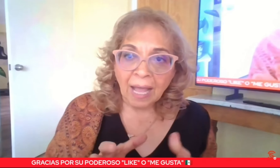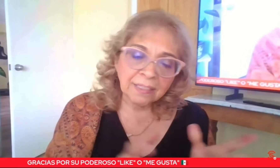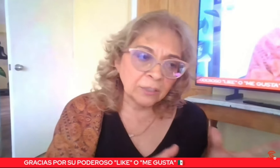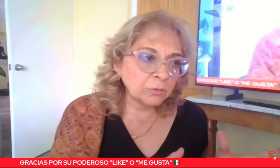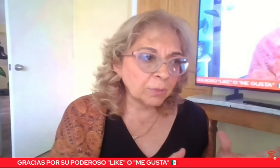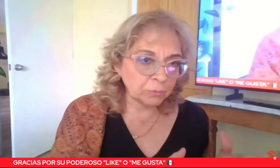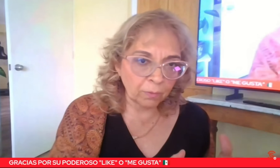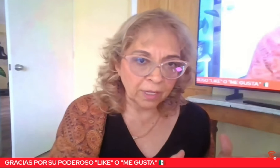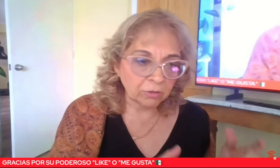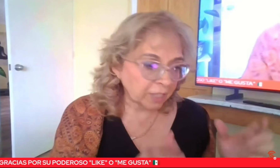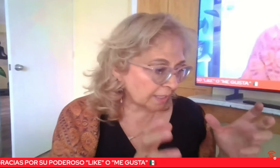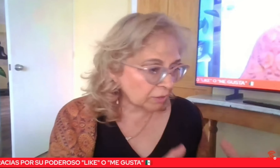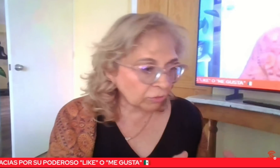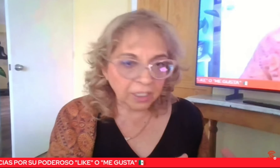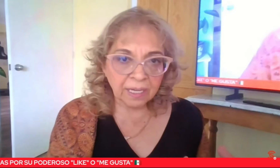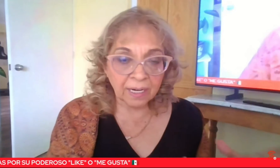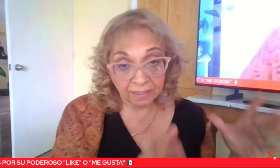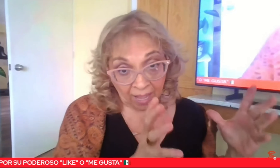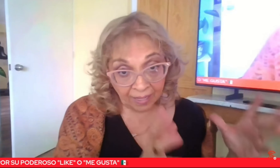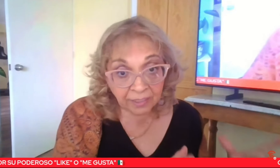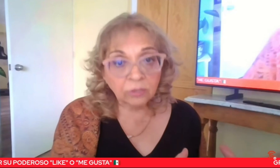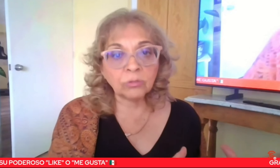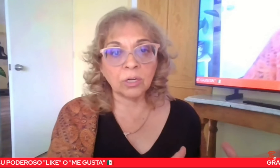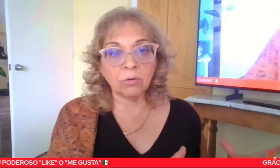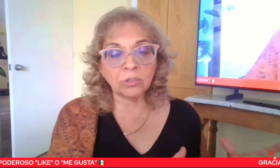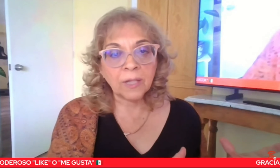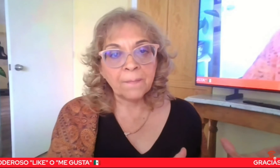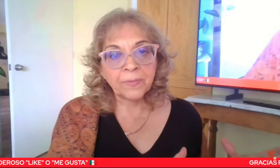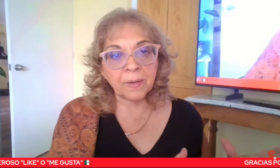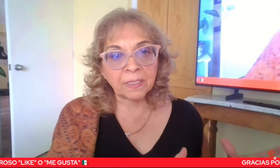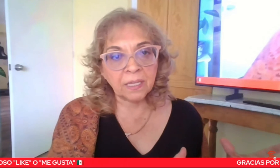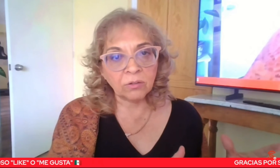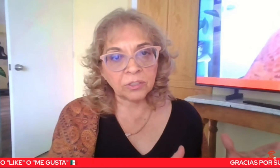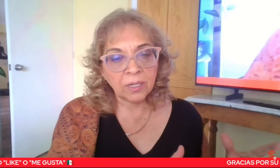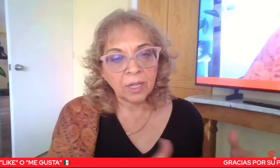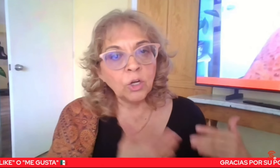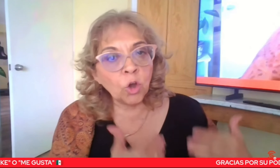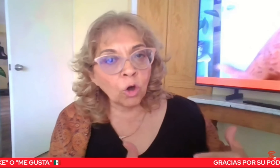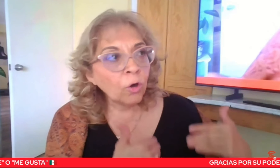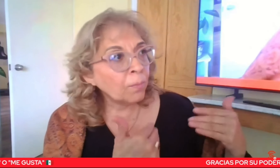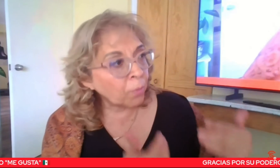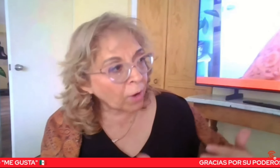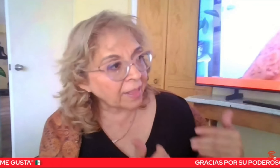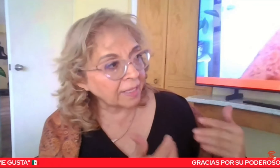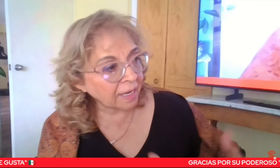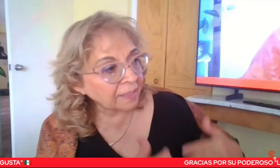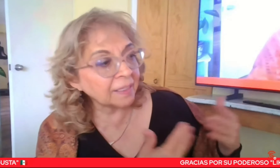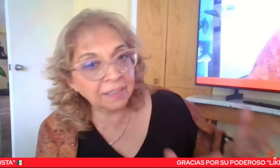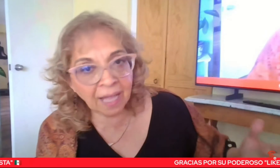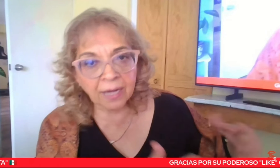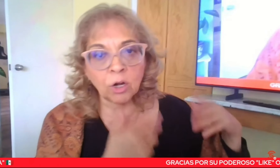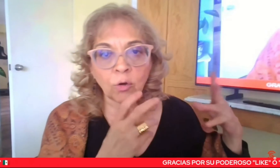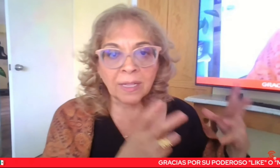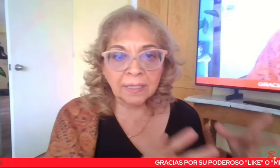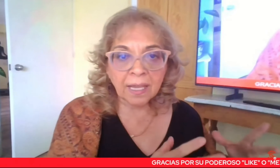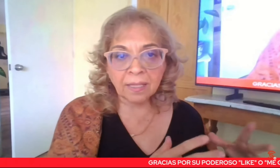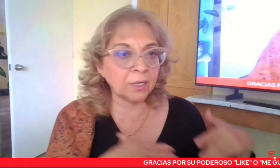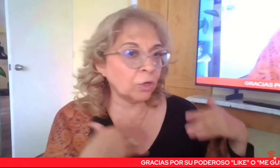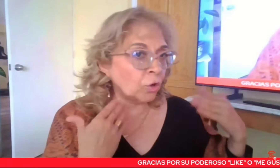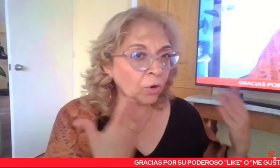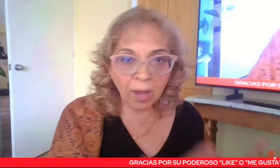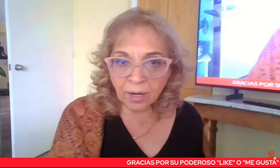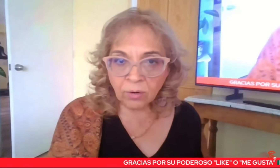ahí están tus medios públicos, ahí están tus antenas, ahí están tus recursos invertidos. No pueden quienes están, no